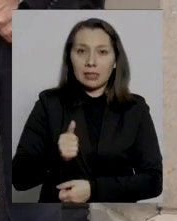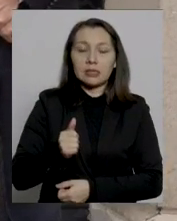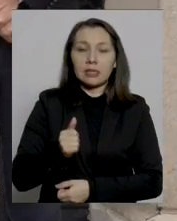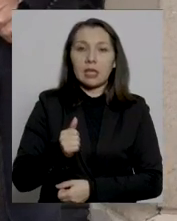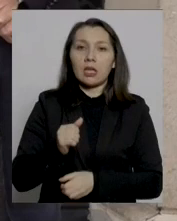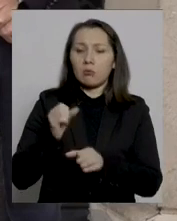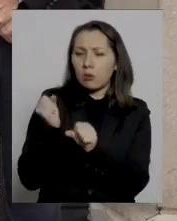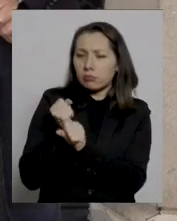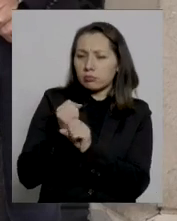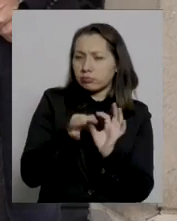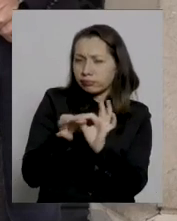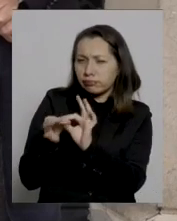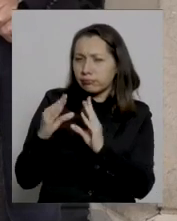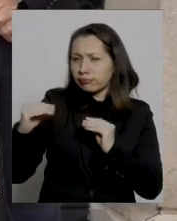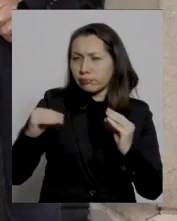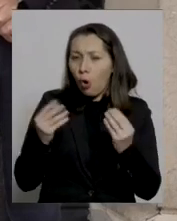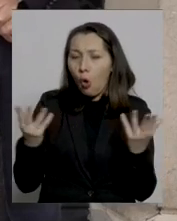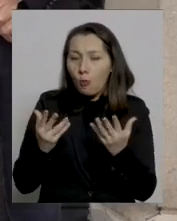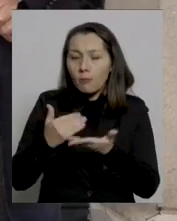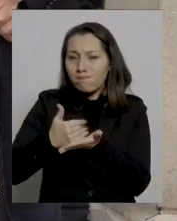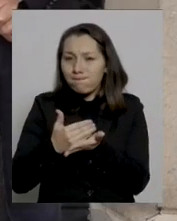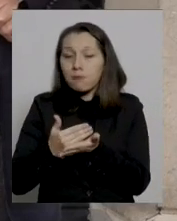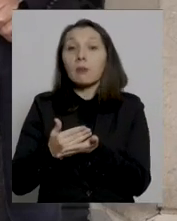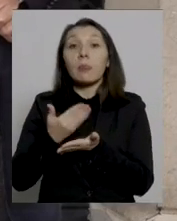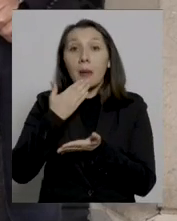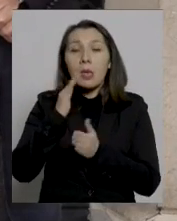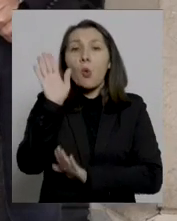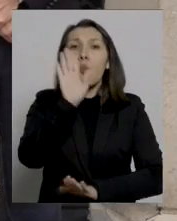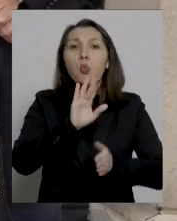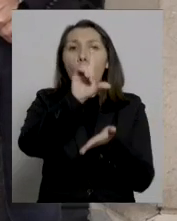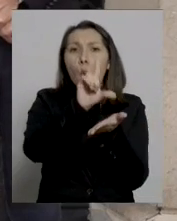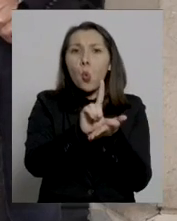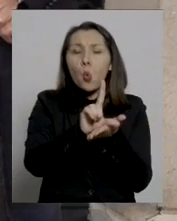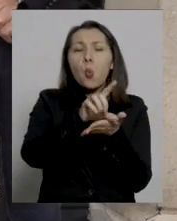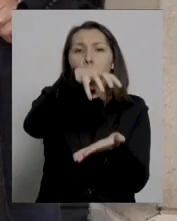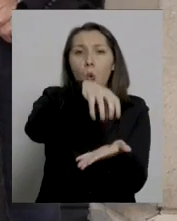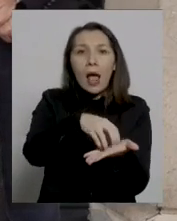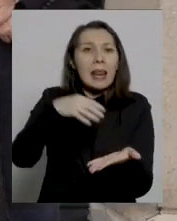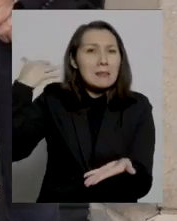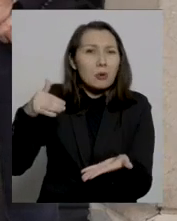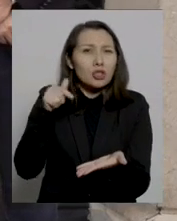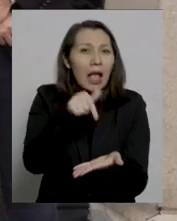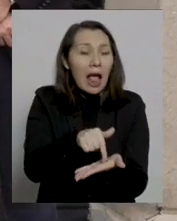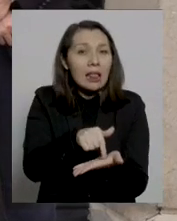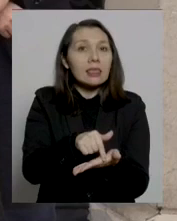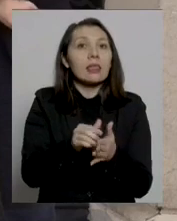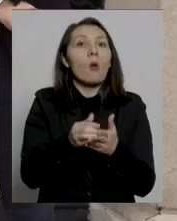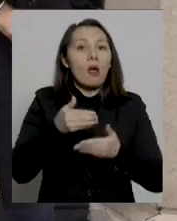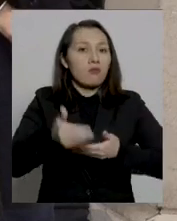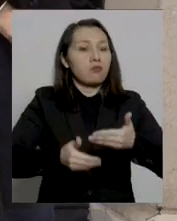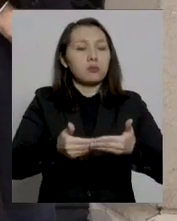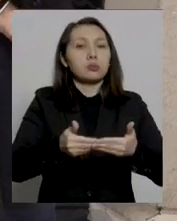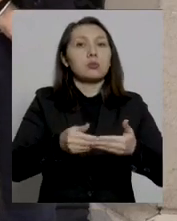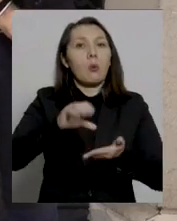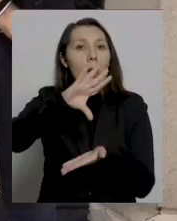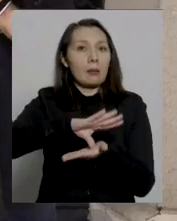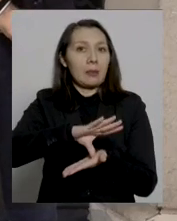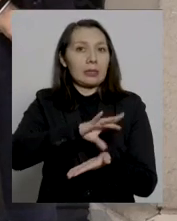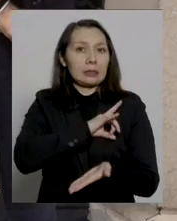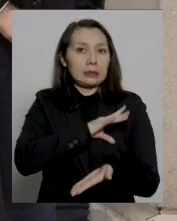Investigaciones. Además, resguardar la infraestructura crítica, que es fundamental que siga funcionando en el